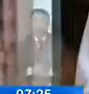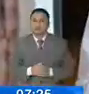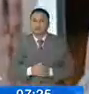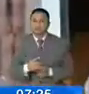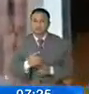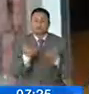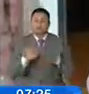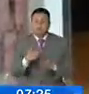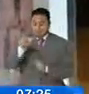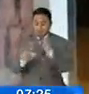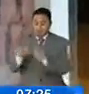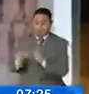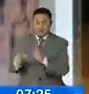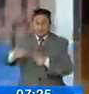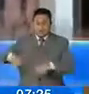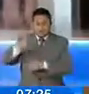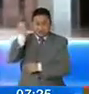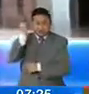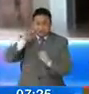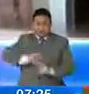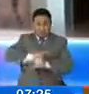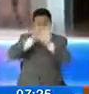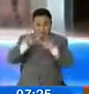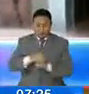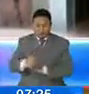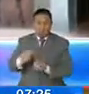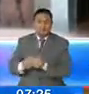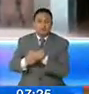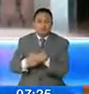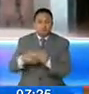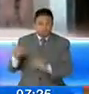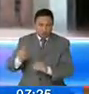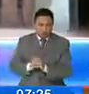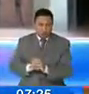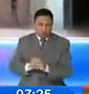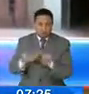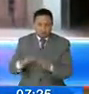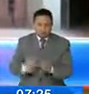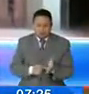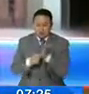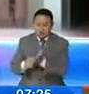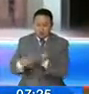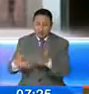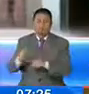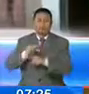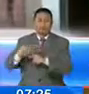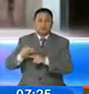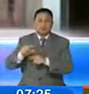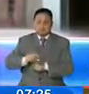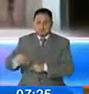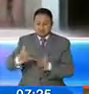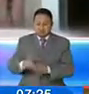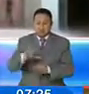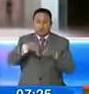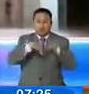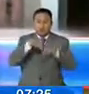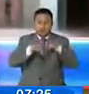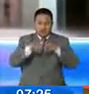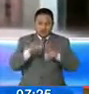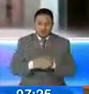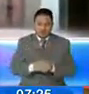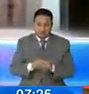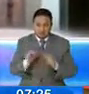estos emprendedores tengan la idea clara y necesitan recursos, se les hace una canalización de crédito con cooperativas de ahorro y crédito.